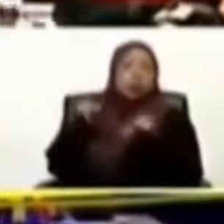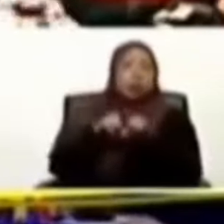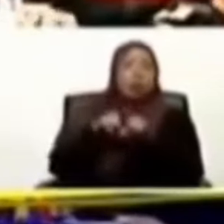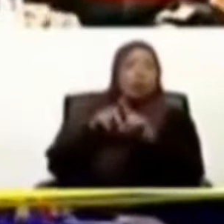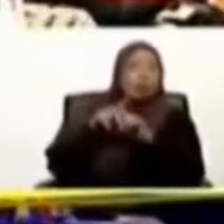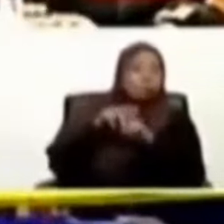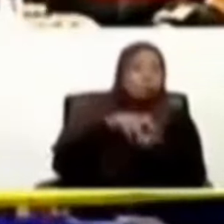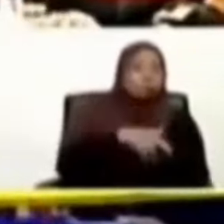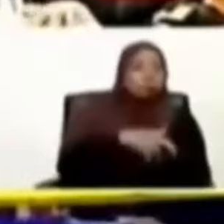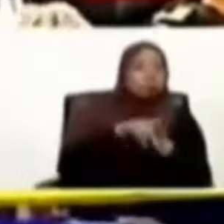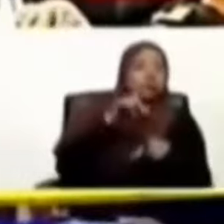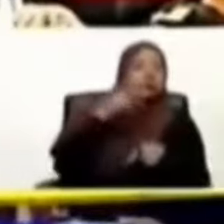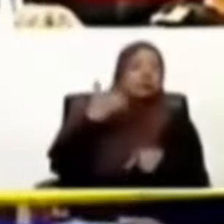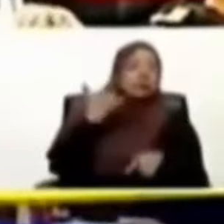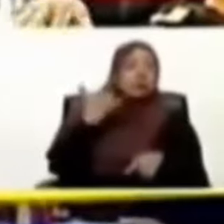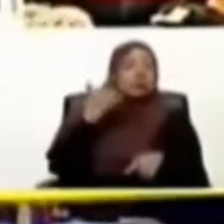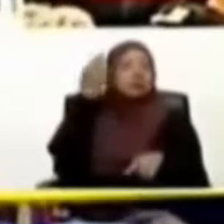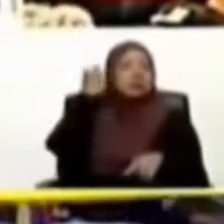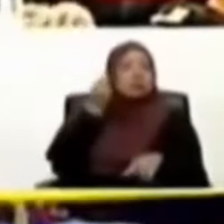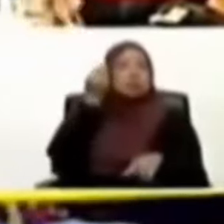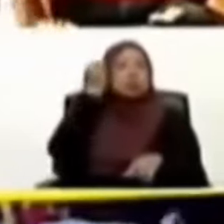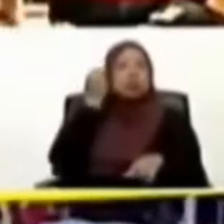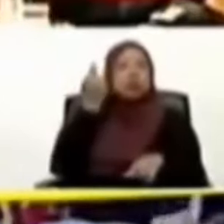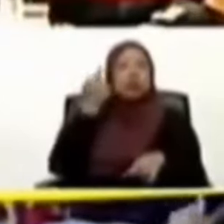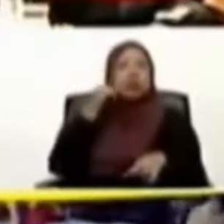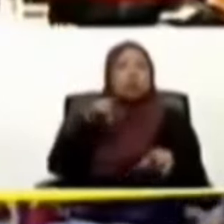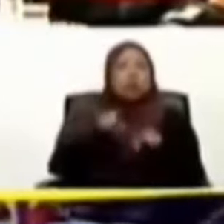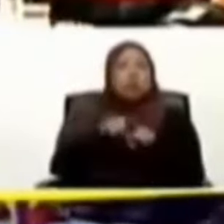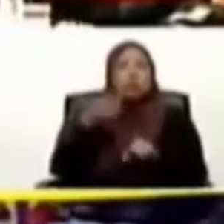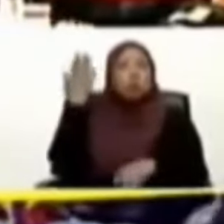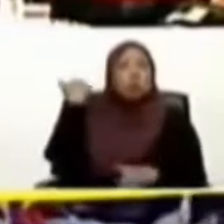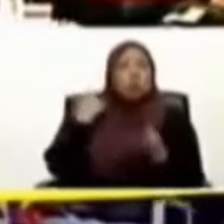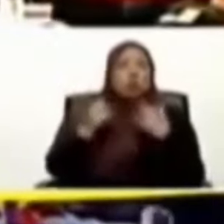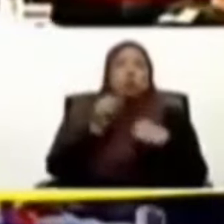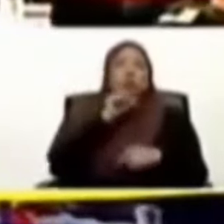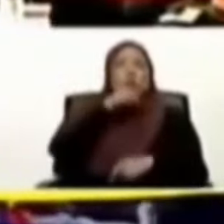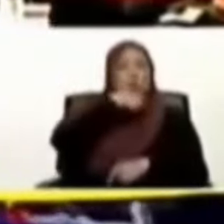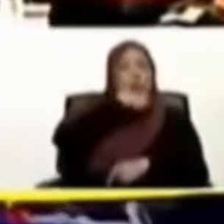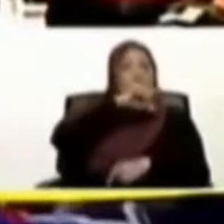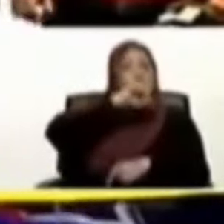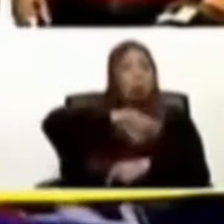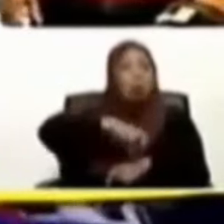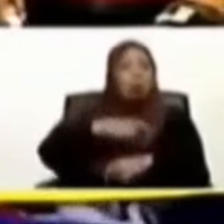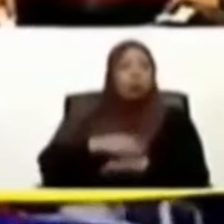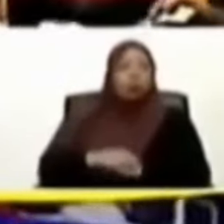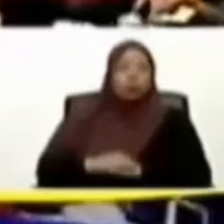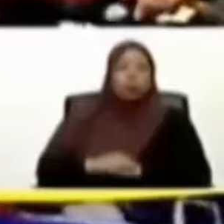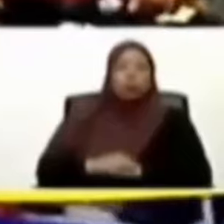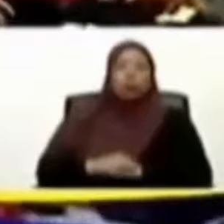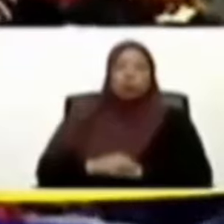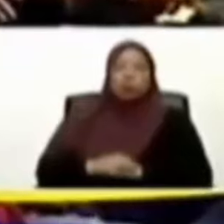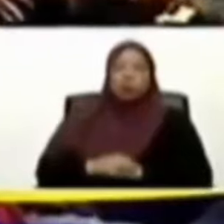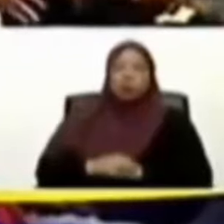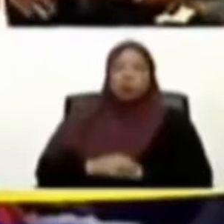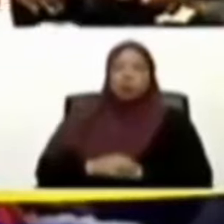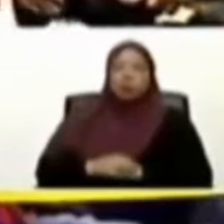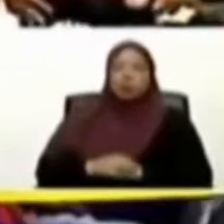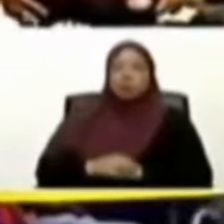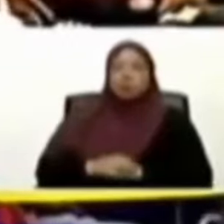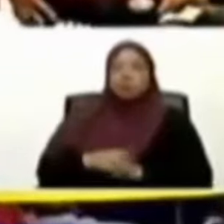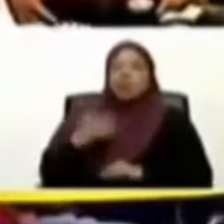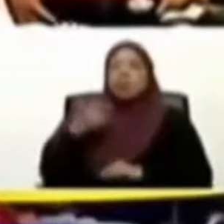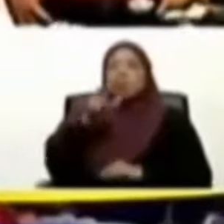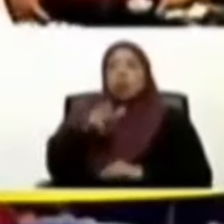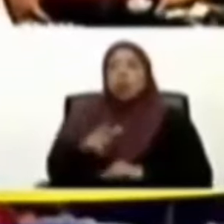cuarto siglo después de que Hugo Chávez, predecesor y mentor de Maduro, tomara el poder. Chávez, quien falleció, según